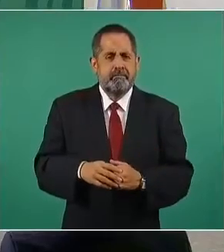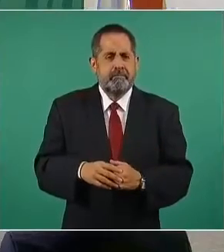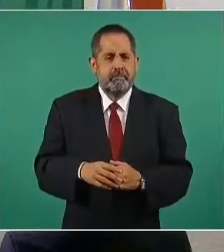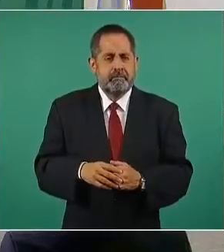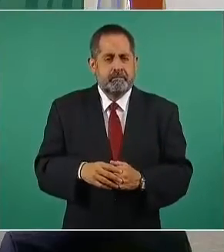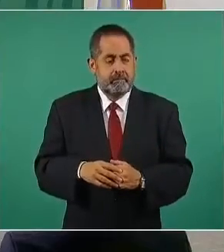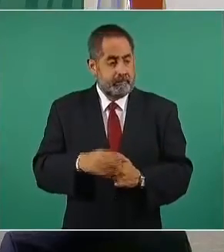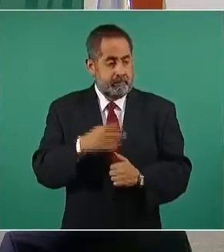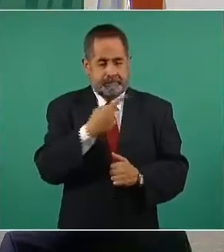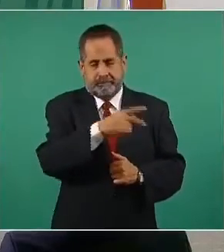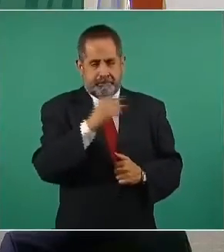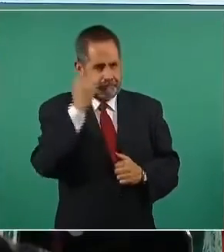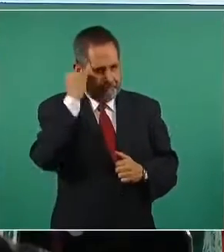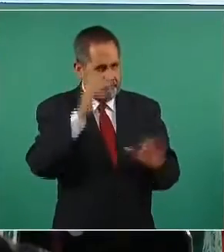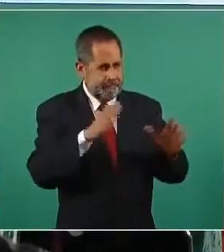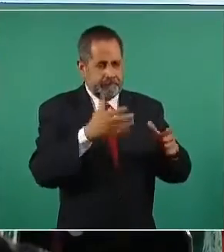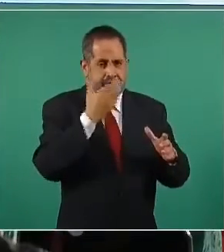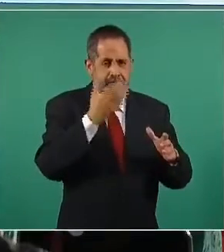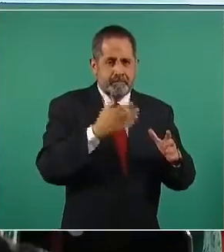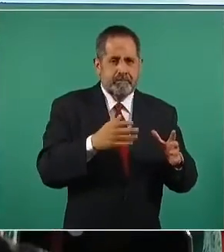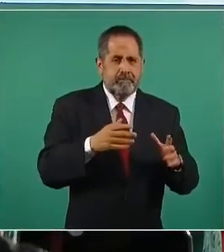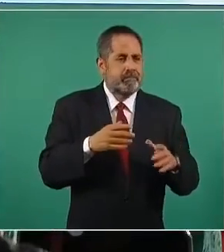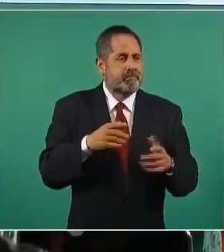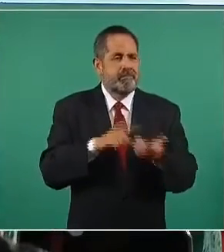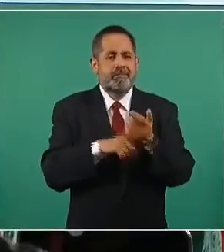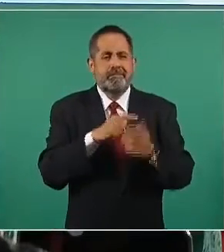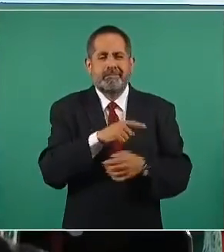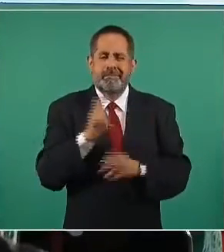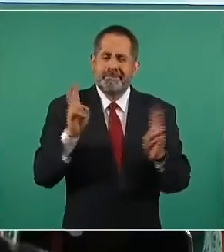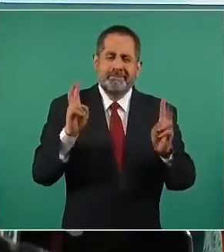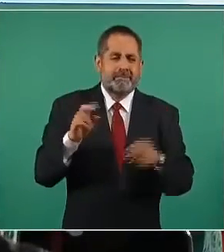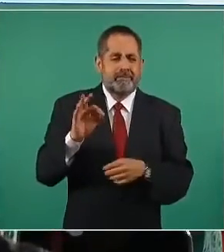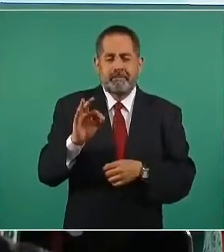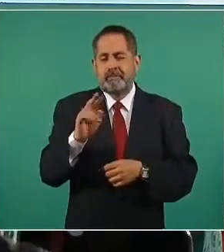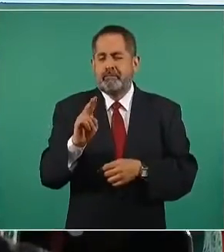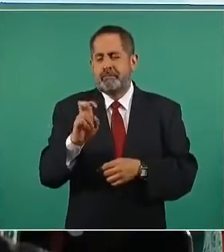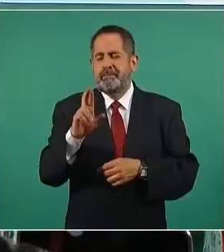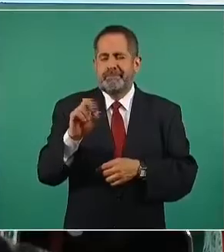las ideas conservadoras. Es el fuero